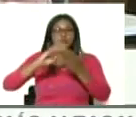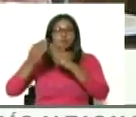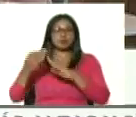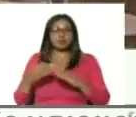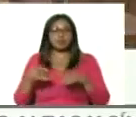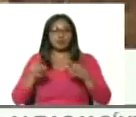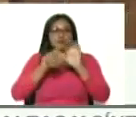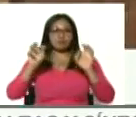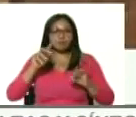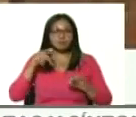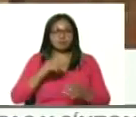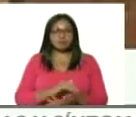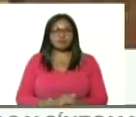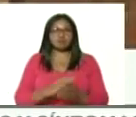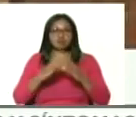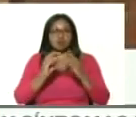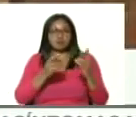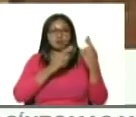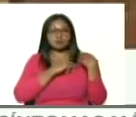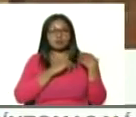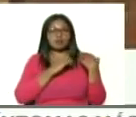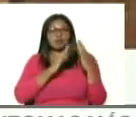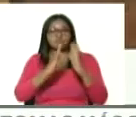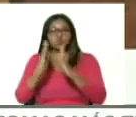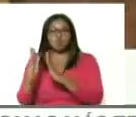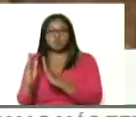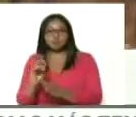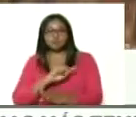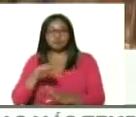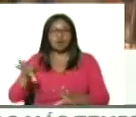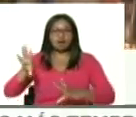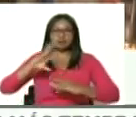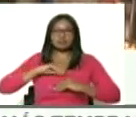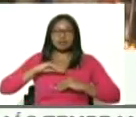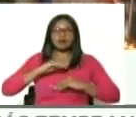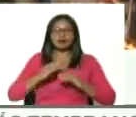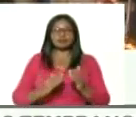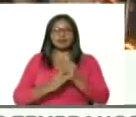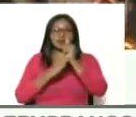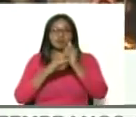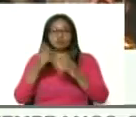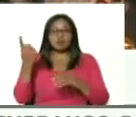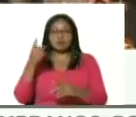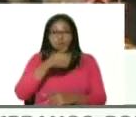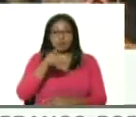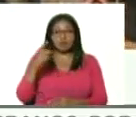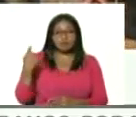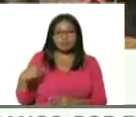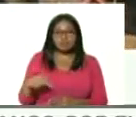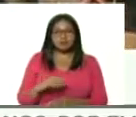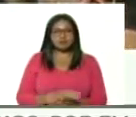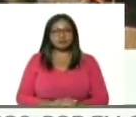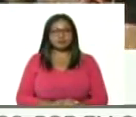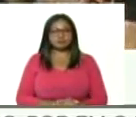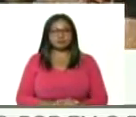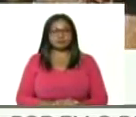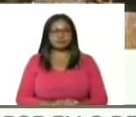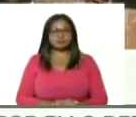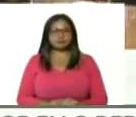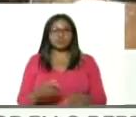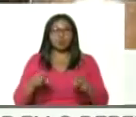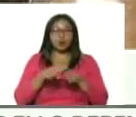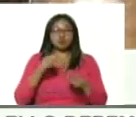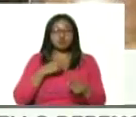Comuna, todas las tareas organizativas. Así que vamos a asumirlas con ese liderazgo que ustedes tienen. Igualmente,